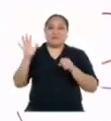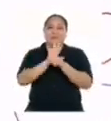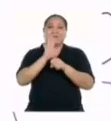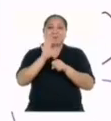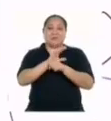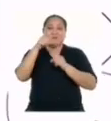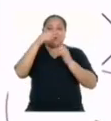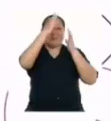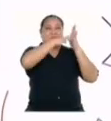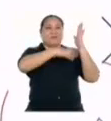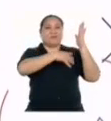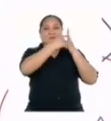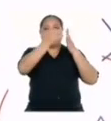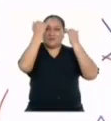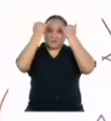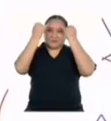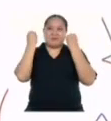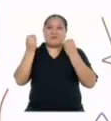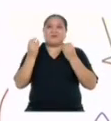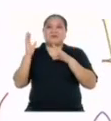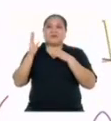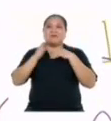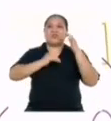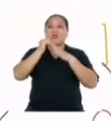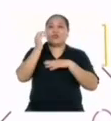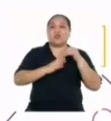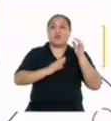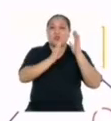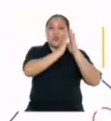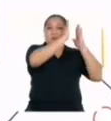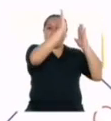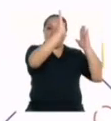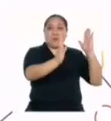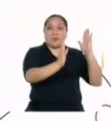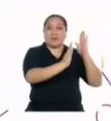Llena este cuadro con ideas sobre cómo construir nuestro mural.